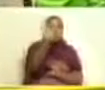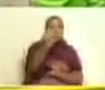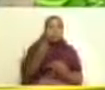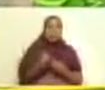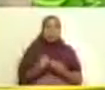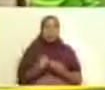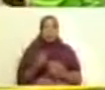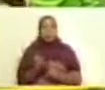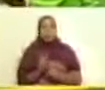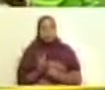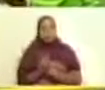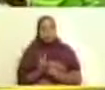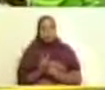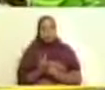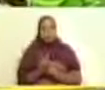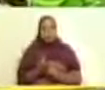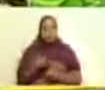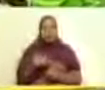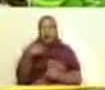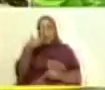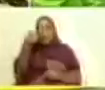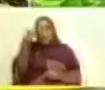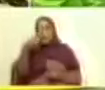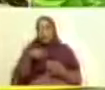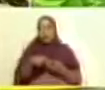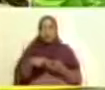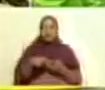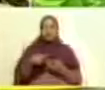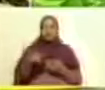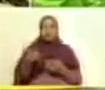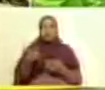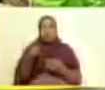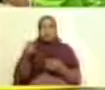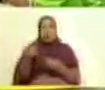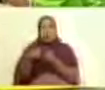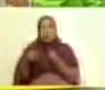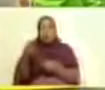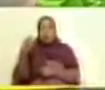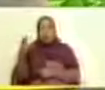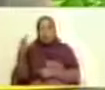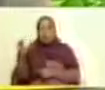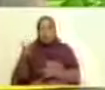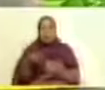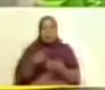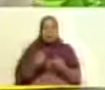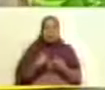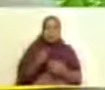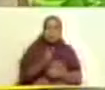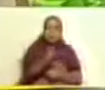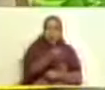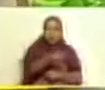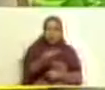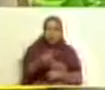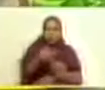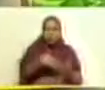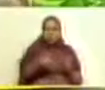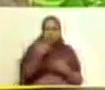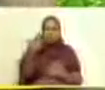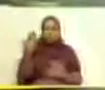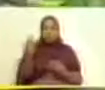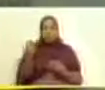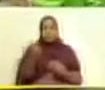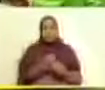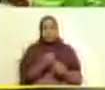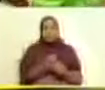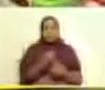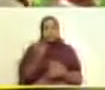Así que me voy a dedicar en tocar primero los nudos críticos, que no son muchos, porque